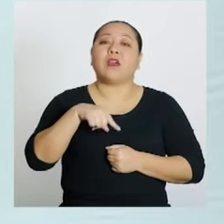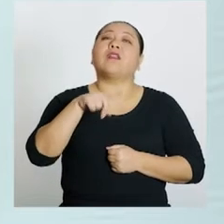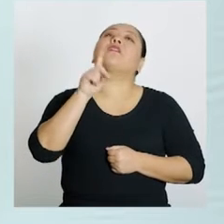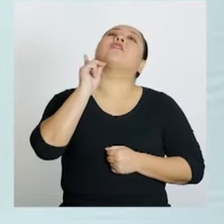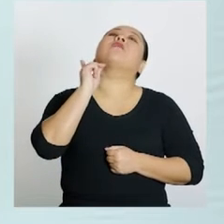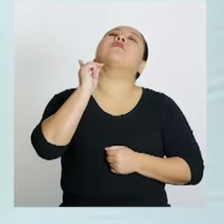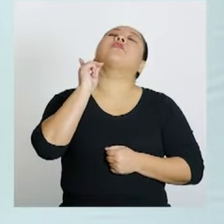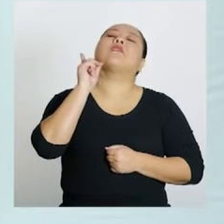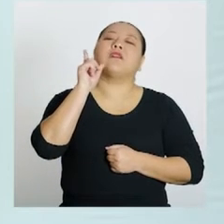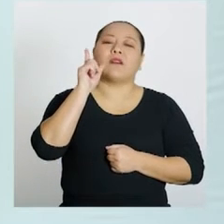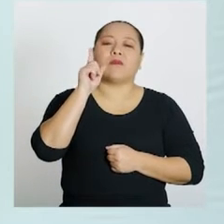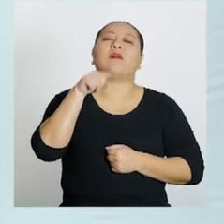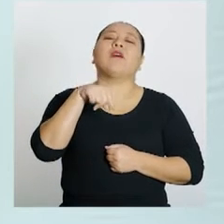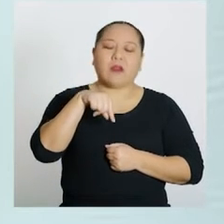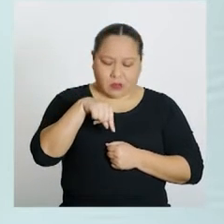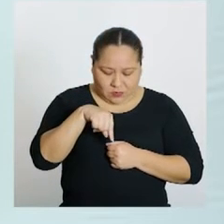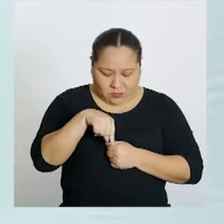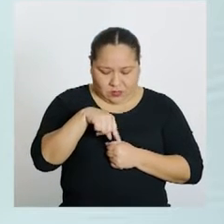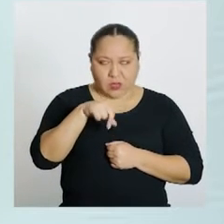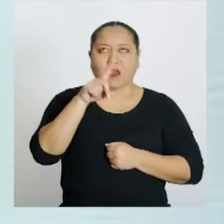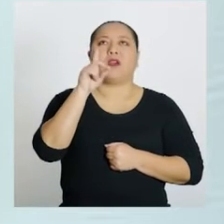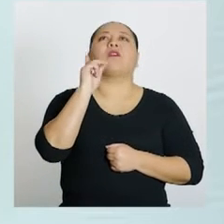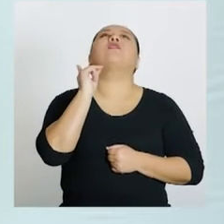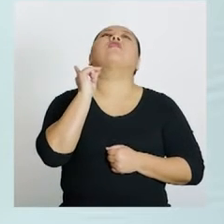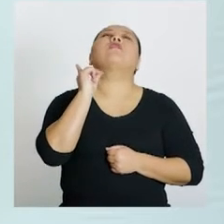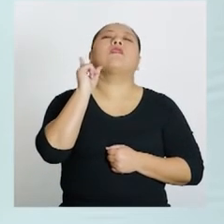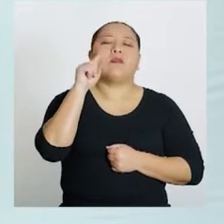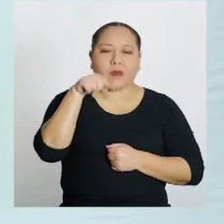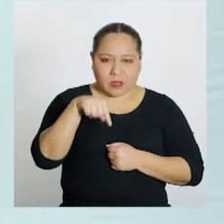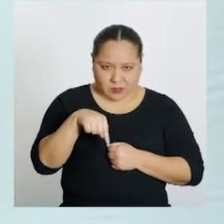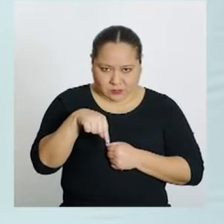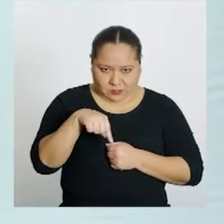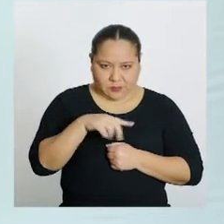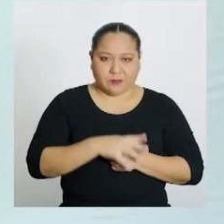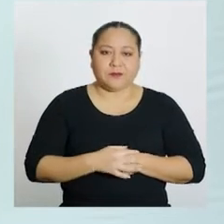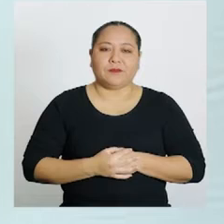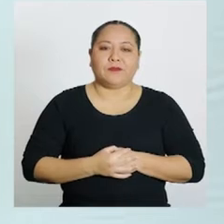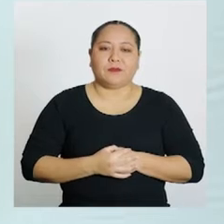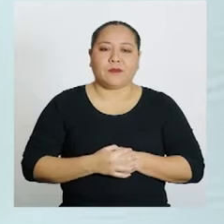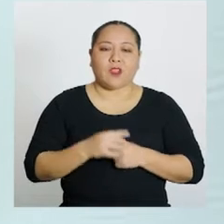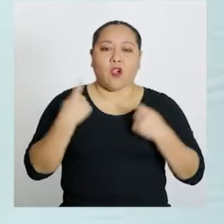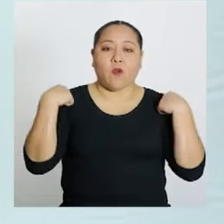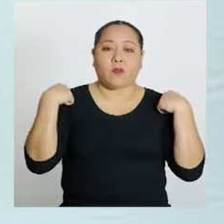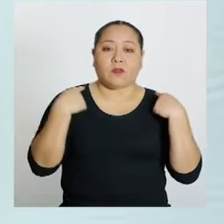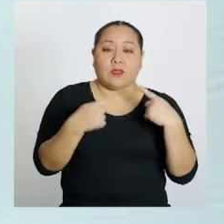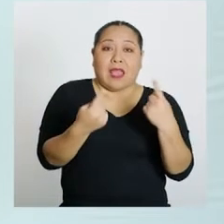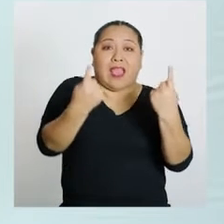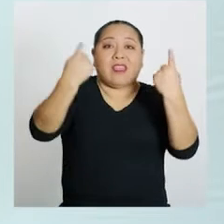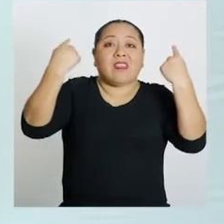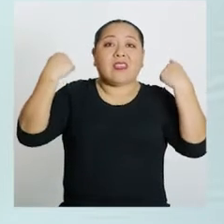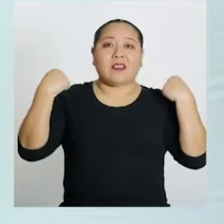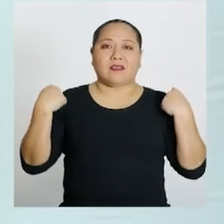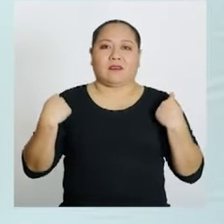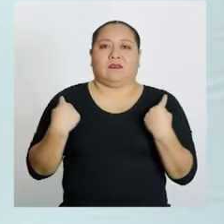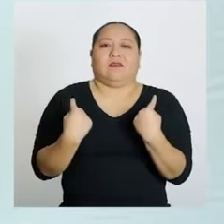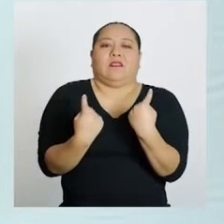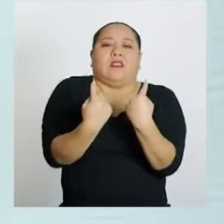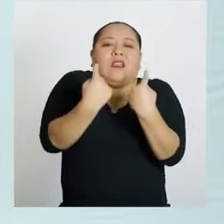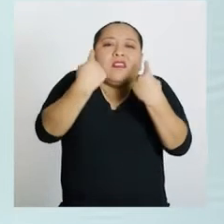arriba. Arriba, abajo, arriba, abajo. Hombros,